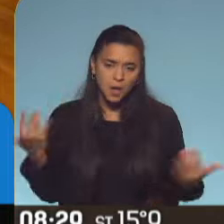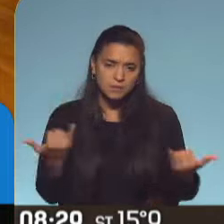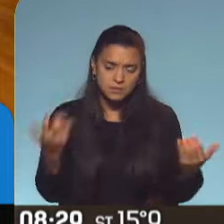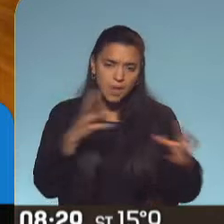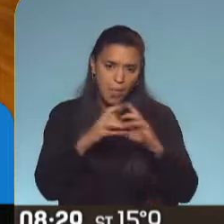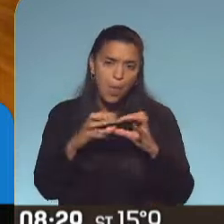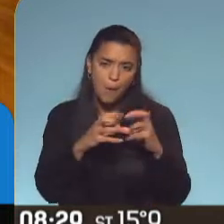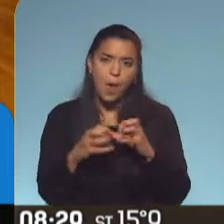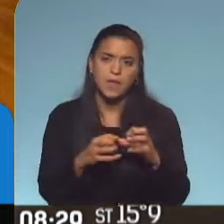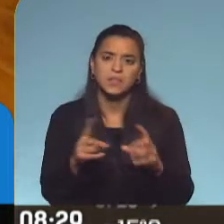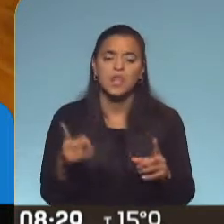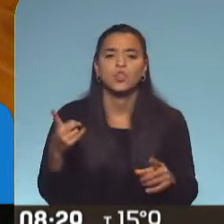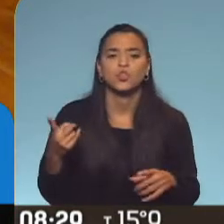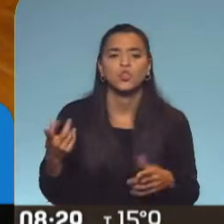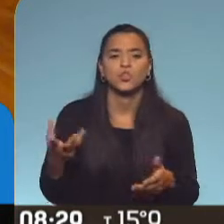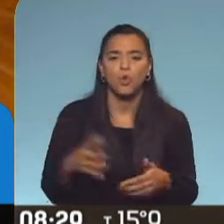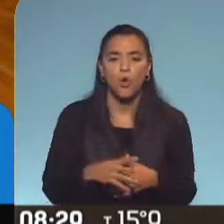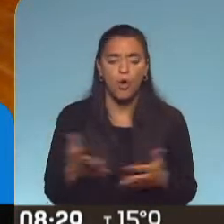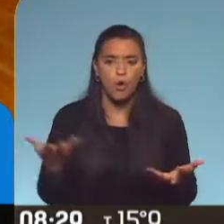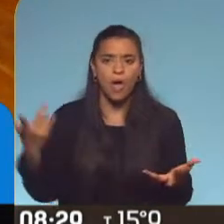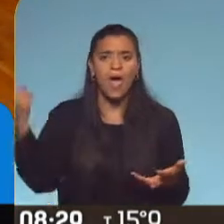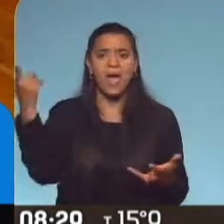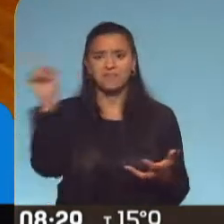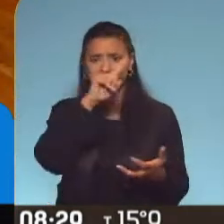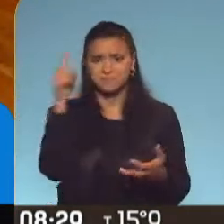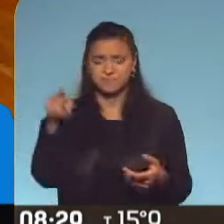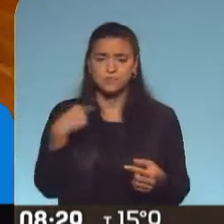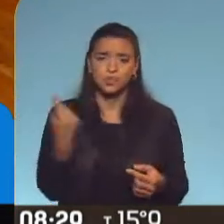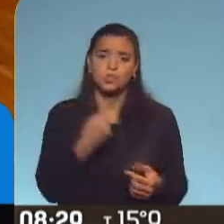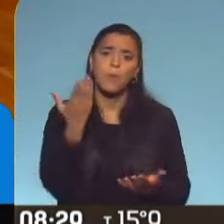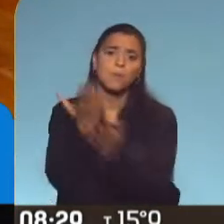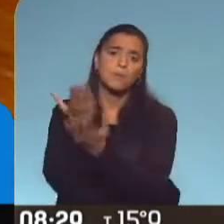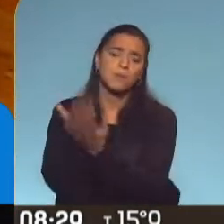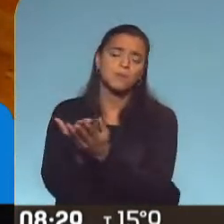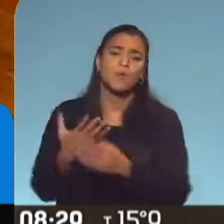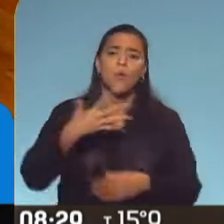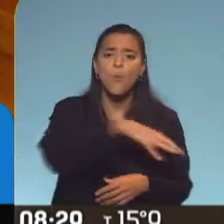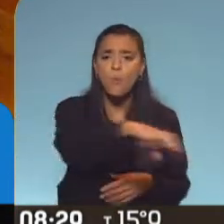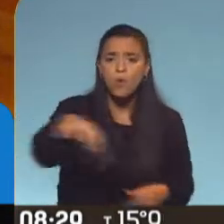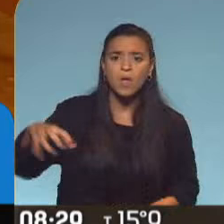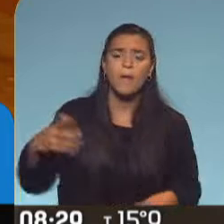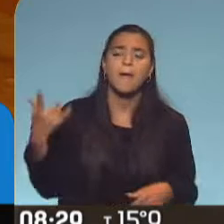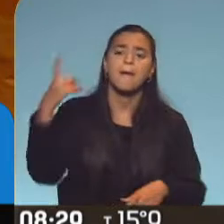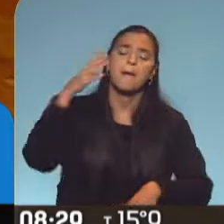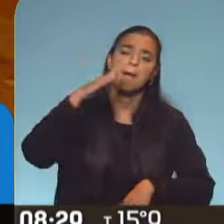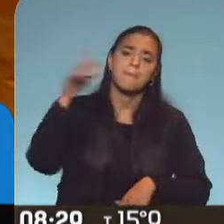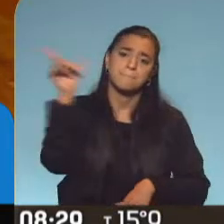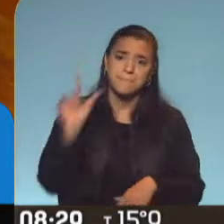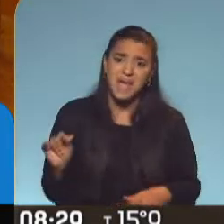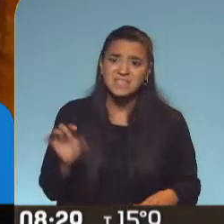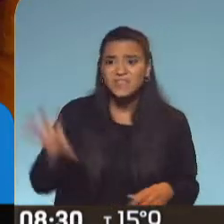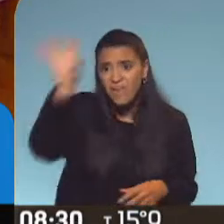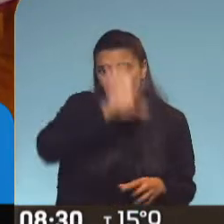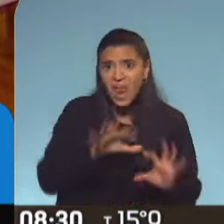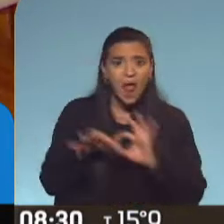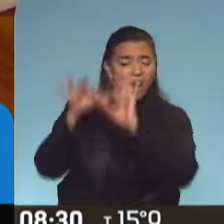está debatiendo a nivel nacional? Se está debatiendo a nivel nacional y es lo que le estamos pidiendo a las jurisdicciones en un país federal que lo apliquen